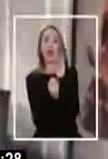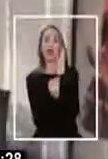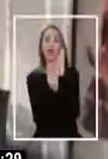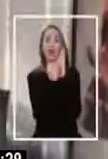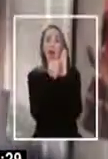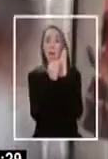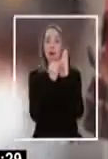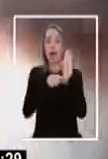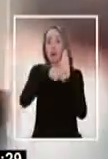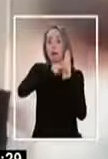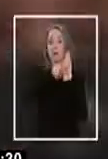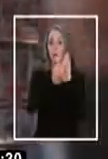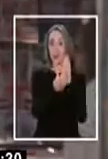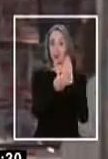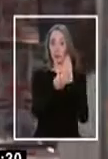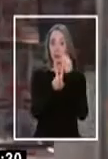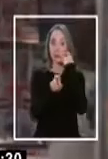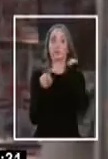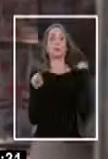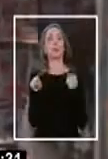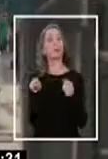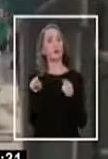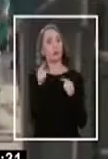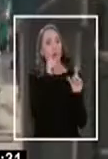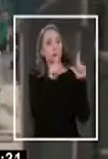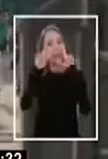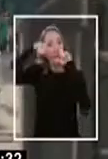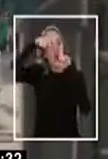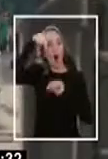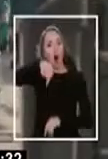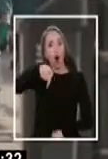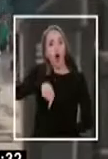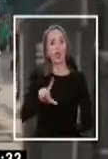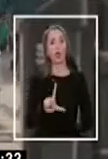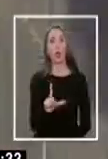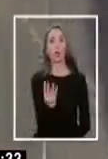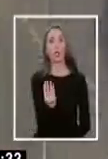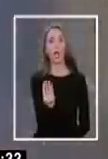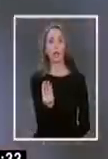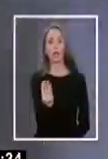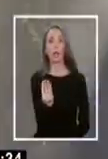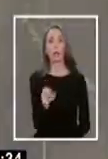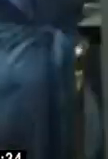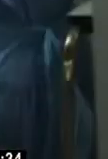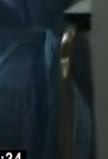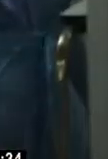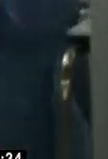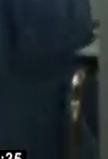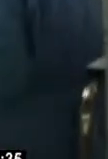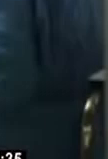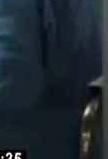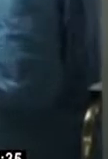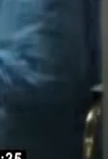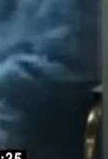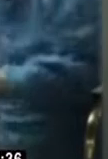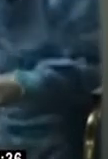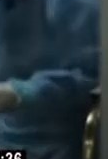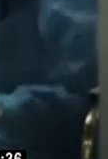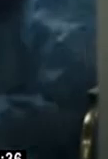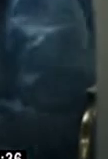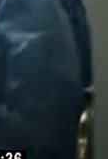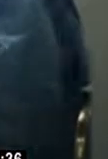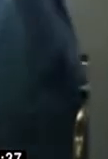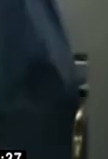burbuja territorial, en la que el virus no ingresa a zonas donde hay menor cifra. Hasta el momento, el